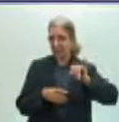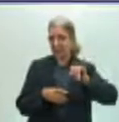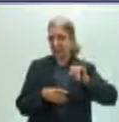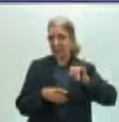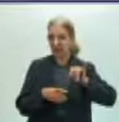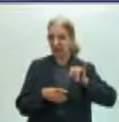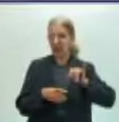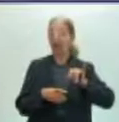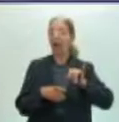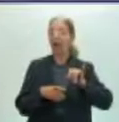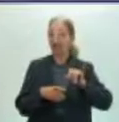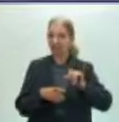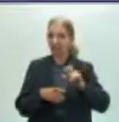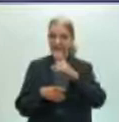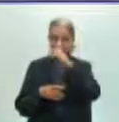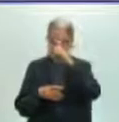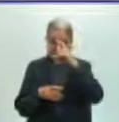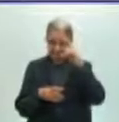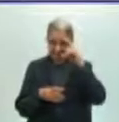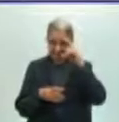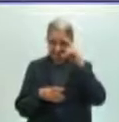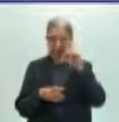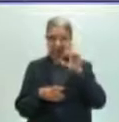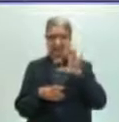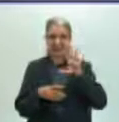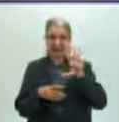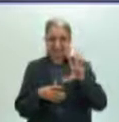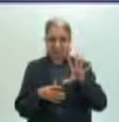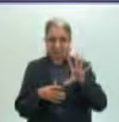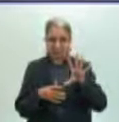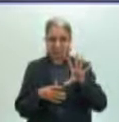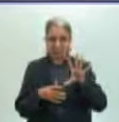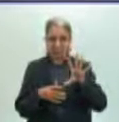quíntuplo de la novena parte. Sería entonces